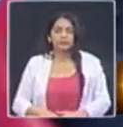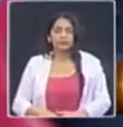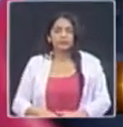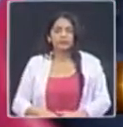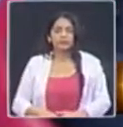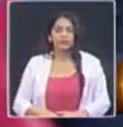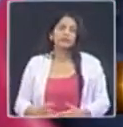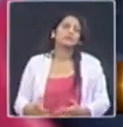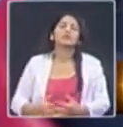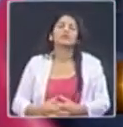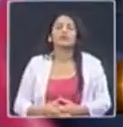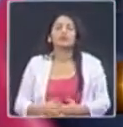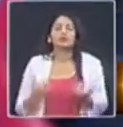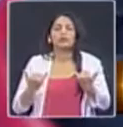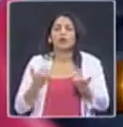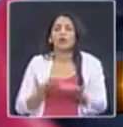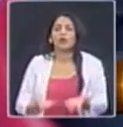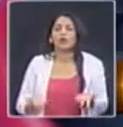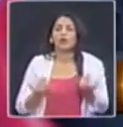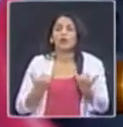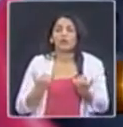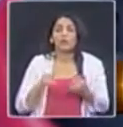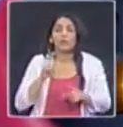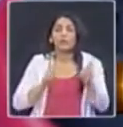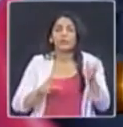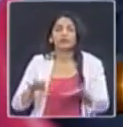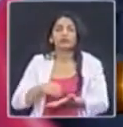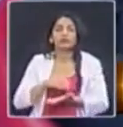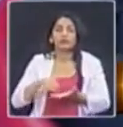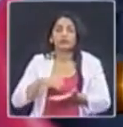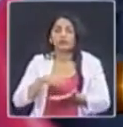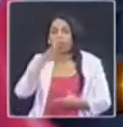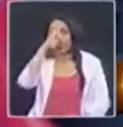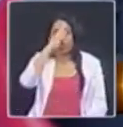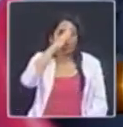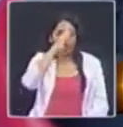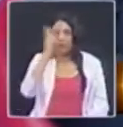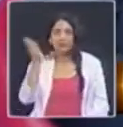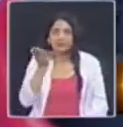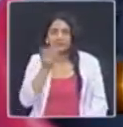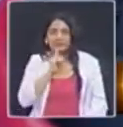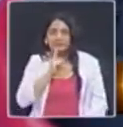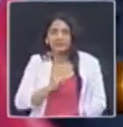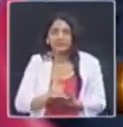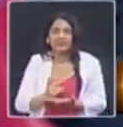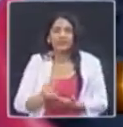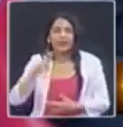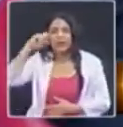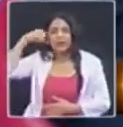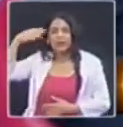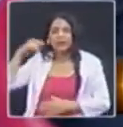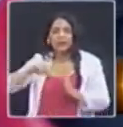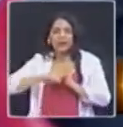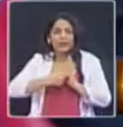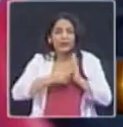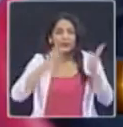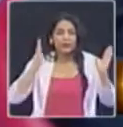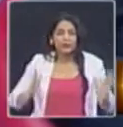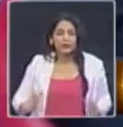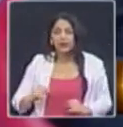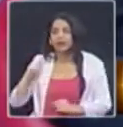autoridades de control entonces hay muchos cuestionamientos y pruebas de ello el ex contralor pólit lo del ecce fiscal